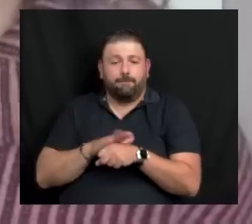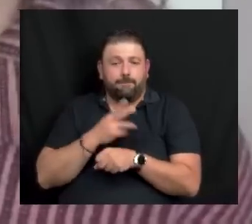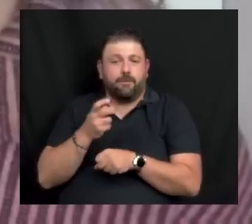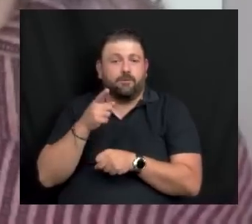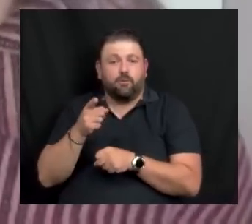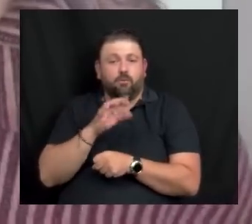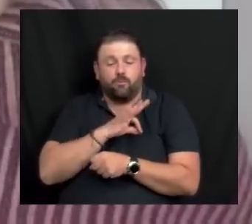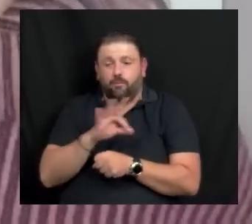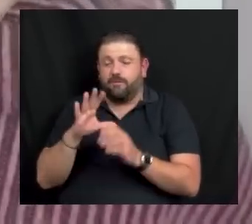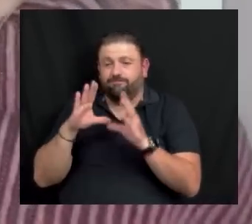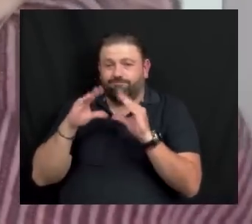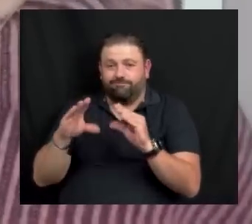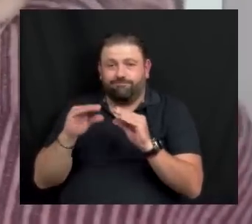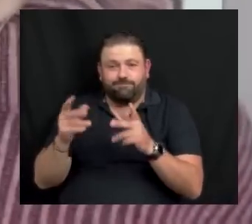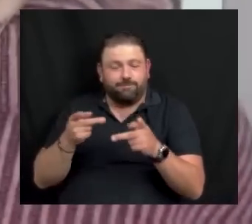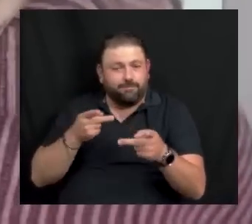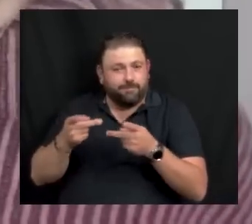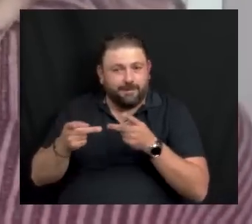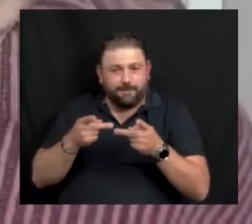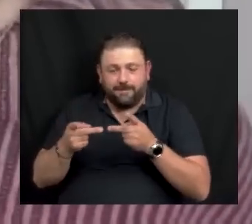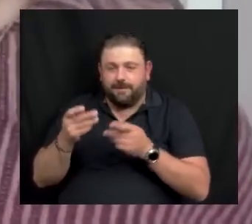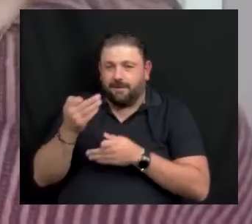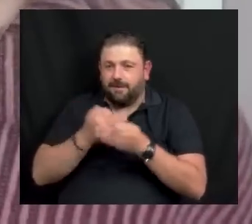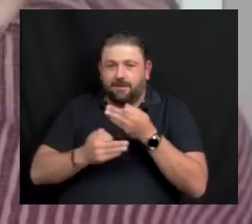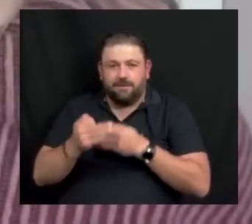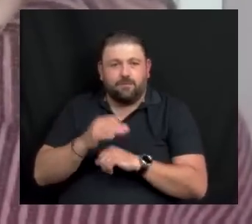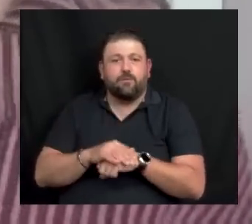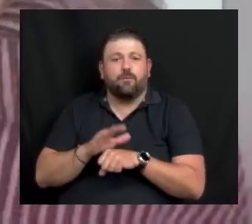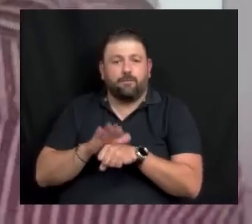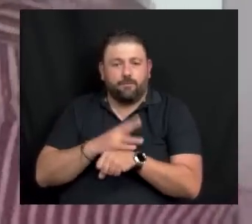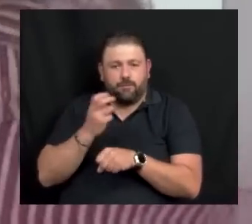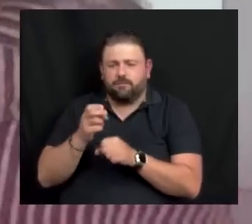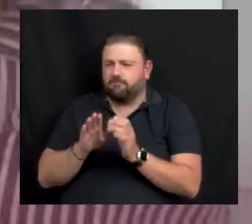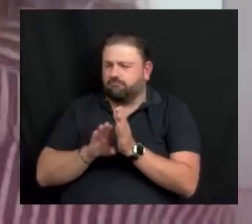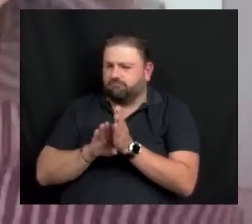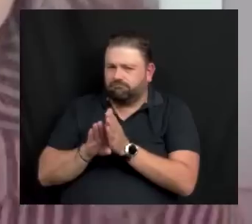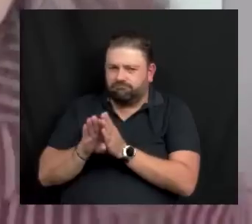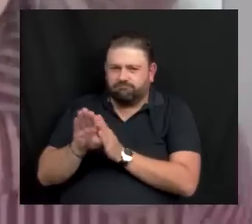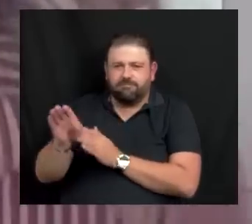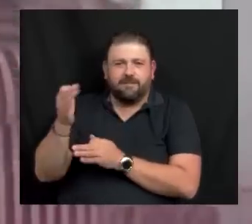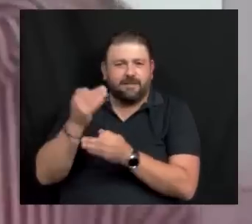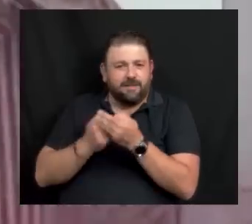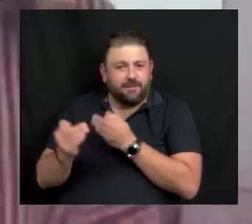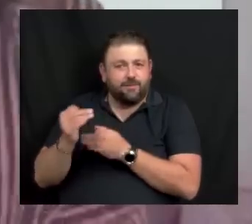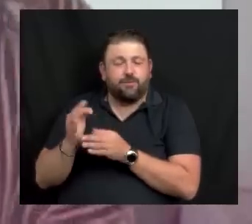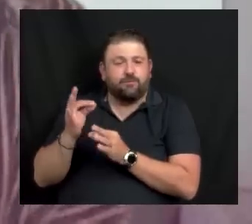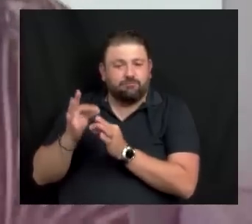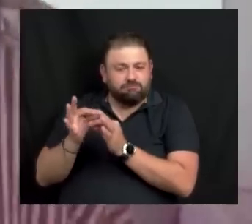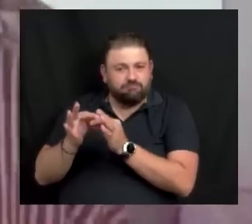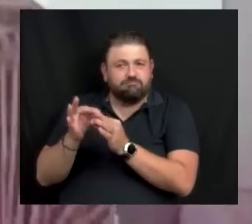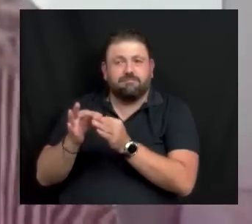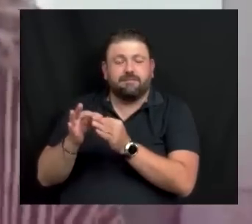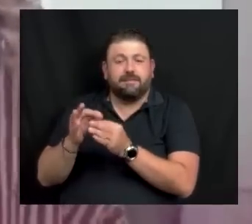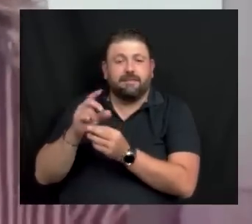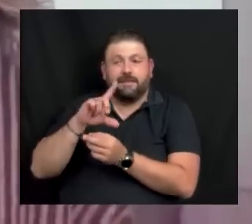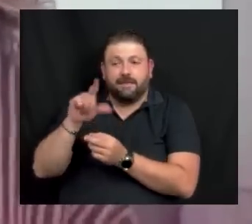crecer. Llévalos desde Bronce Supreme y el último trimestre mételos a Oro